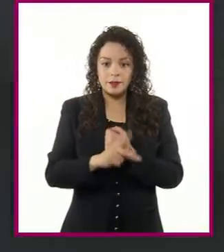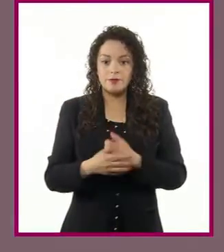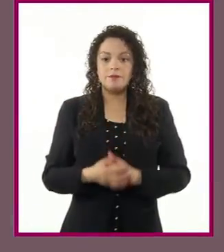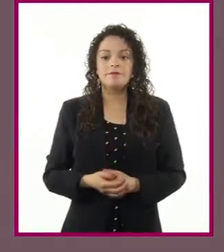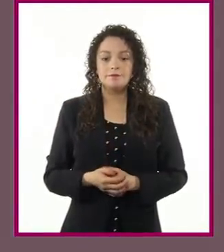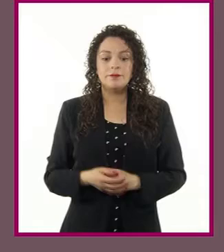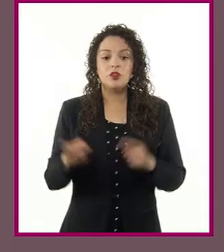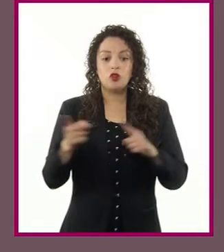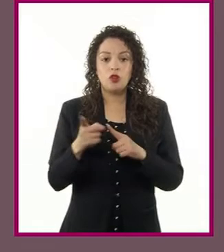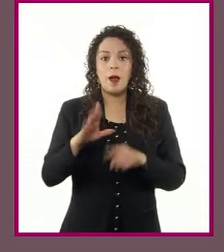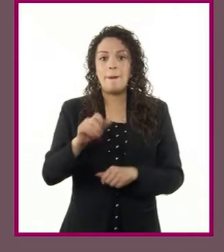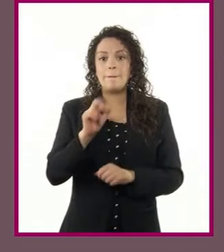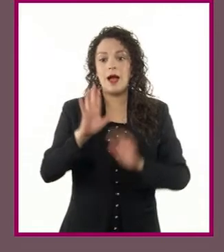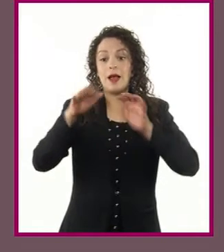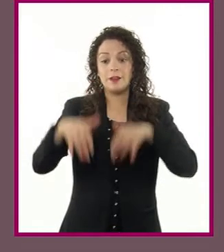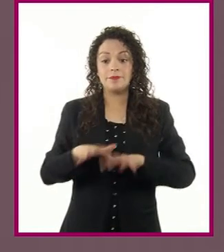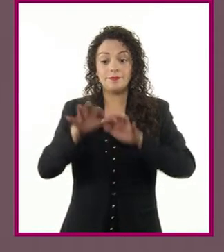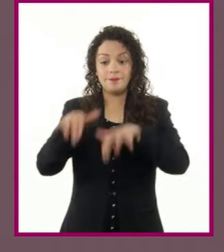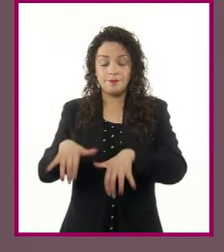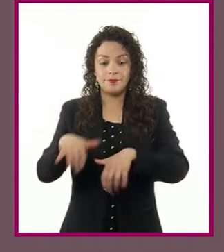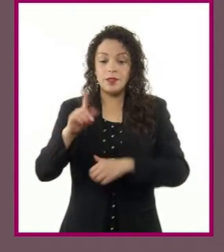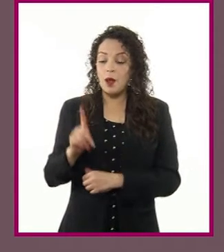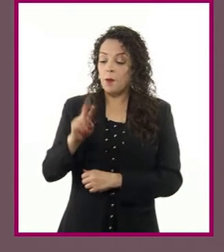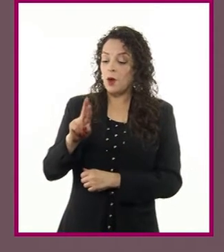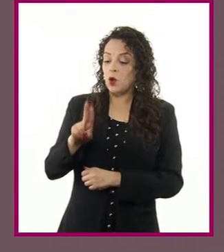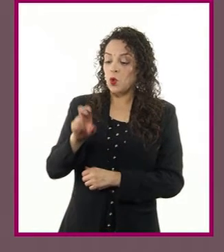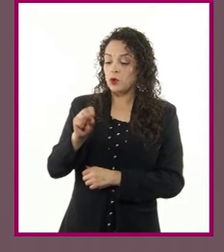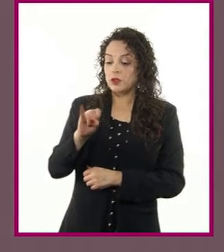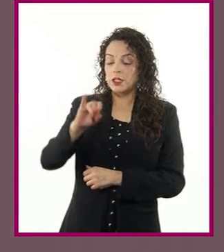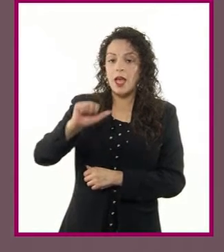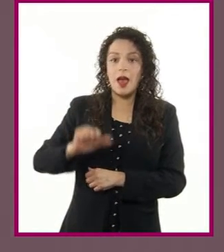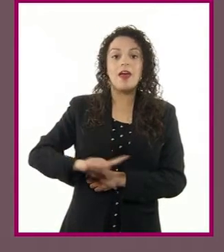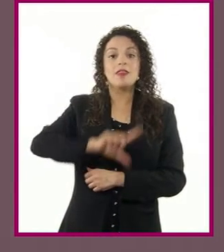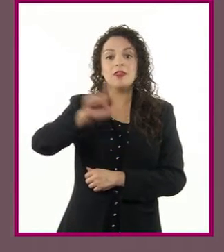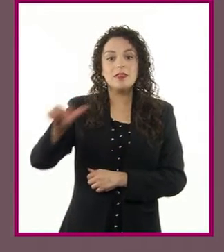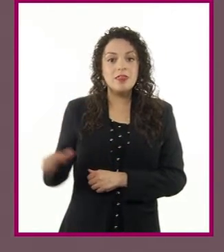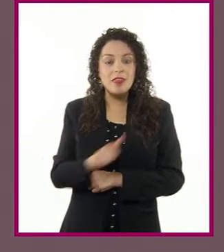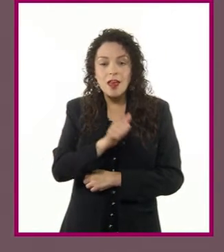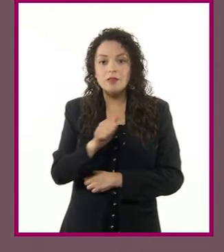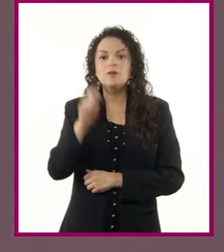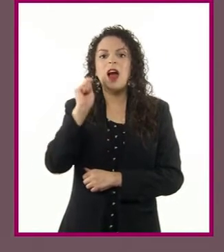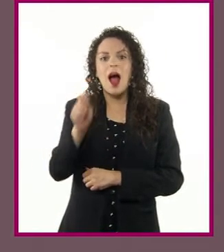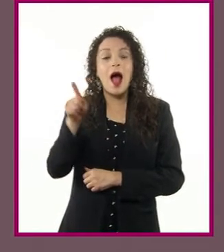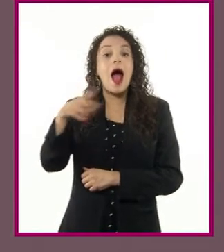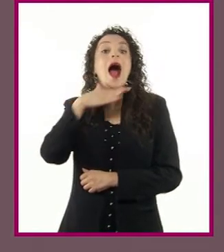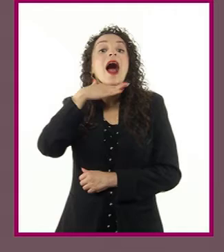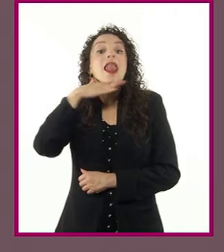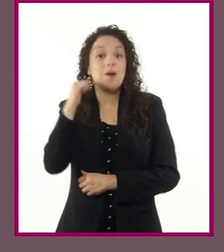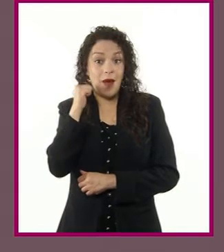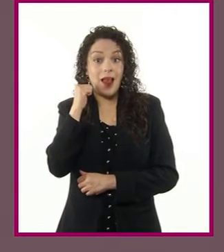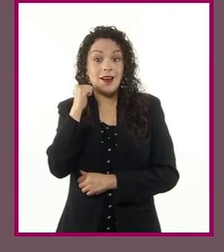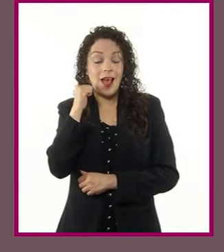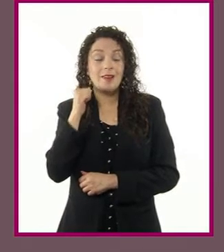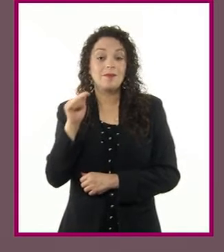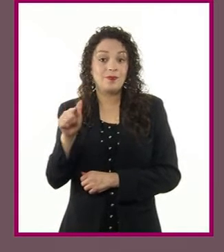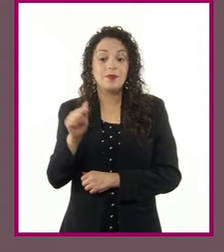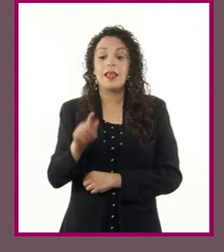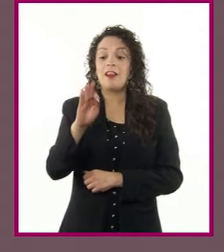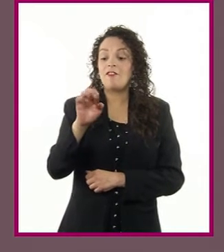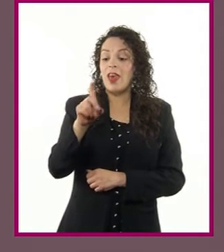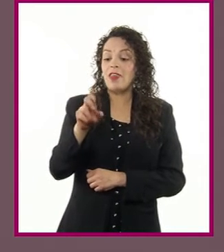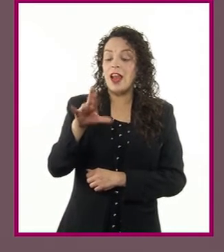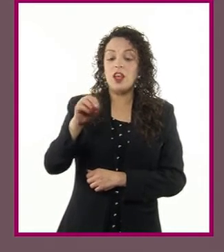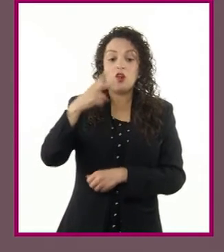ultramar. En Prusia, antecedente de lo que después sería Alemania, Federico II instauró la